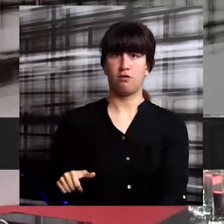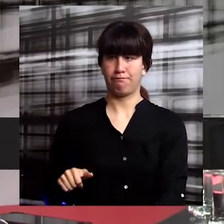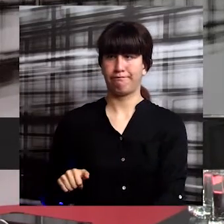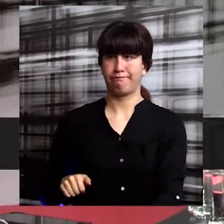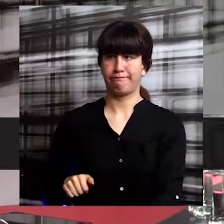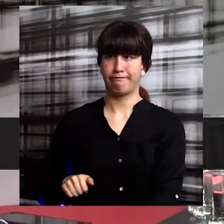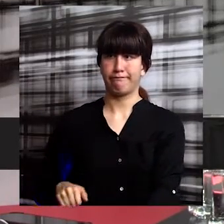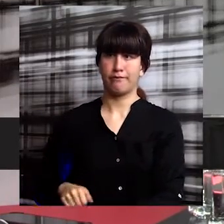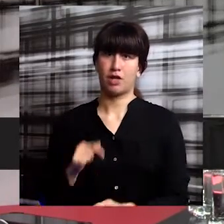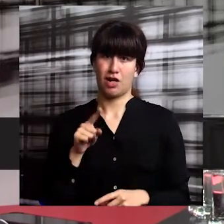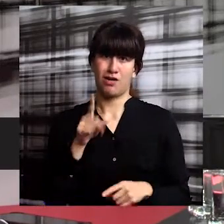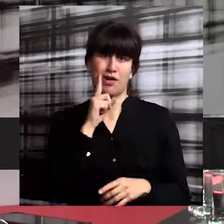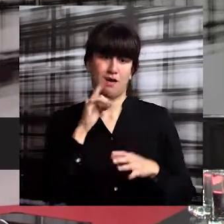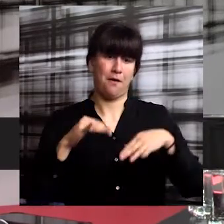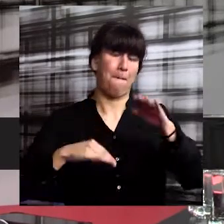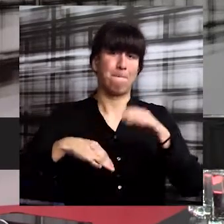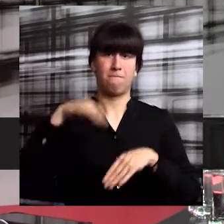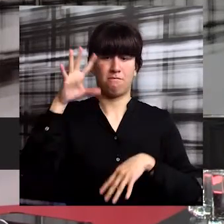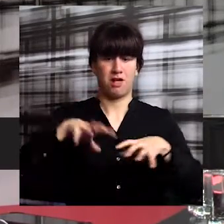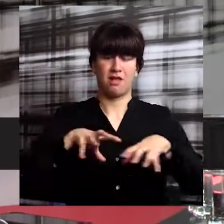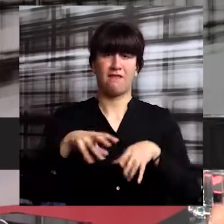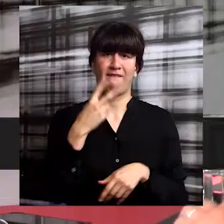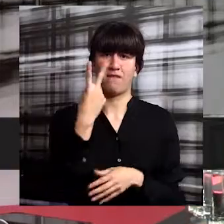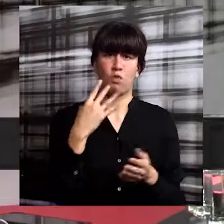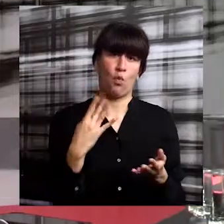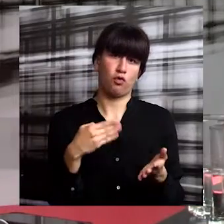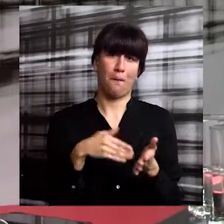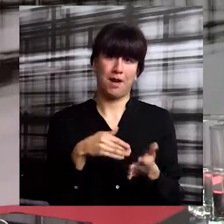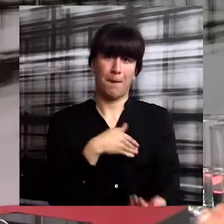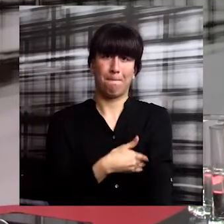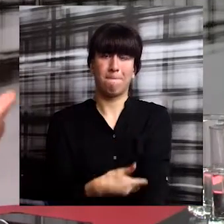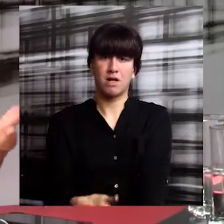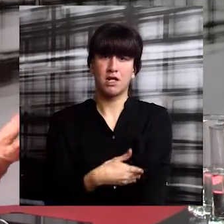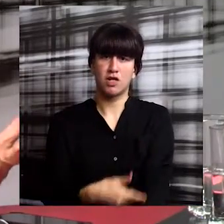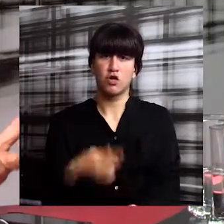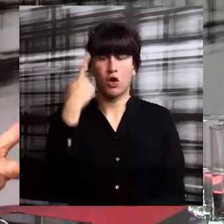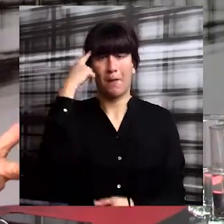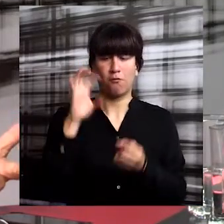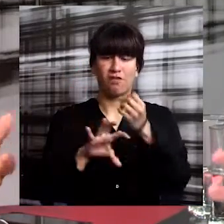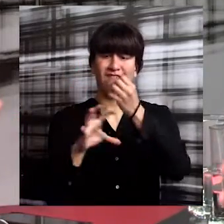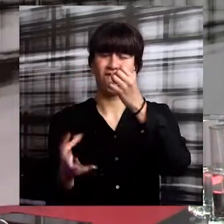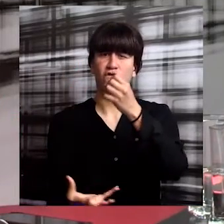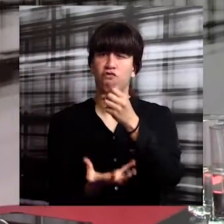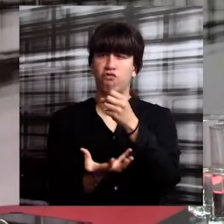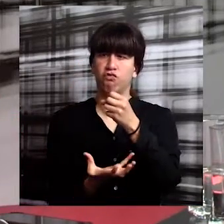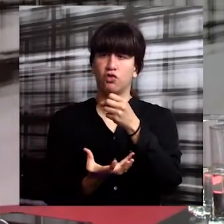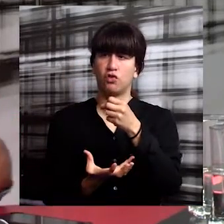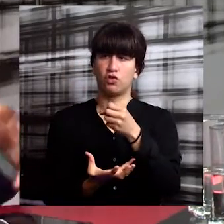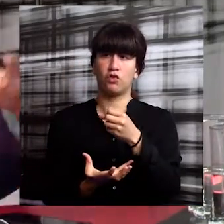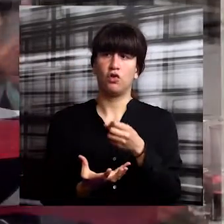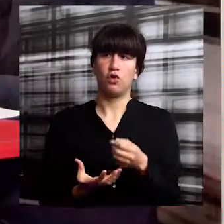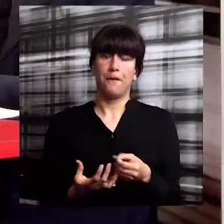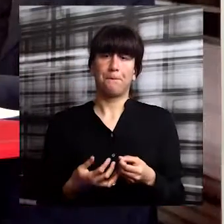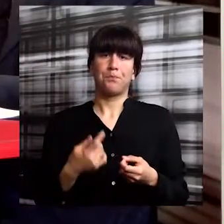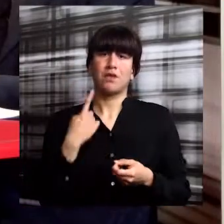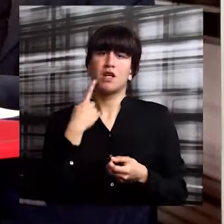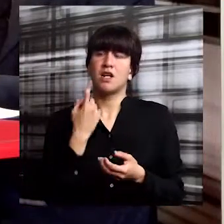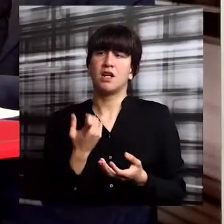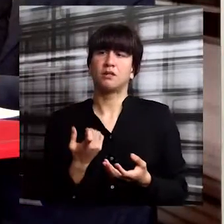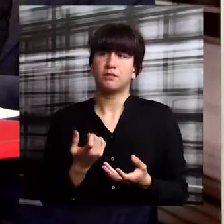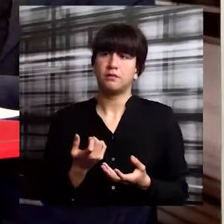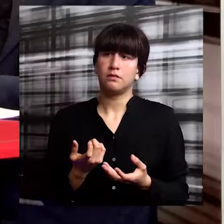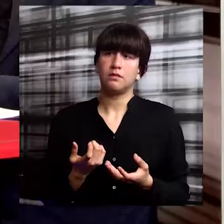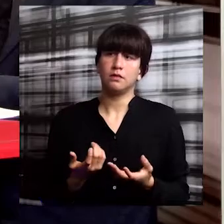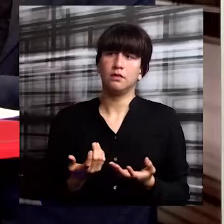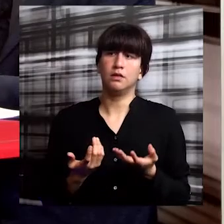se destina una gran cantidad de recursos, más de 34.000 millones, para fortalecer la infraestructura, el equipamiento, o sea, los